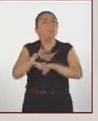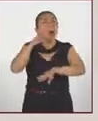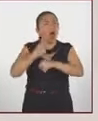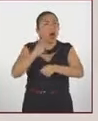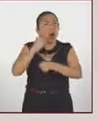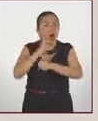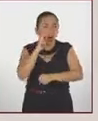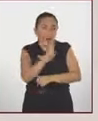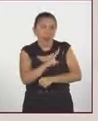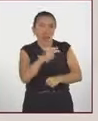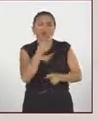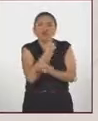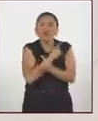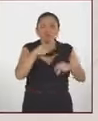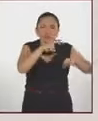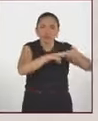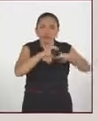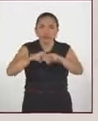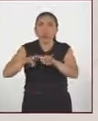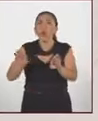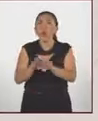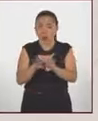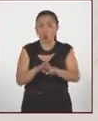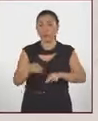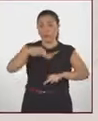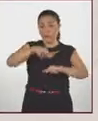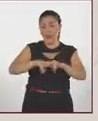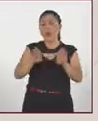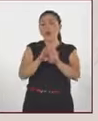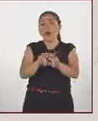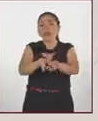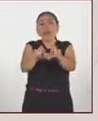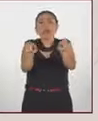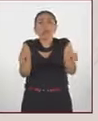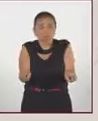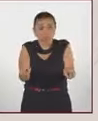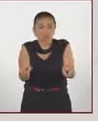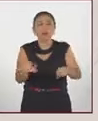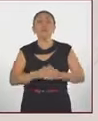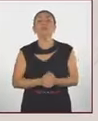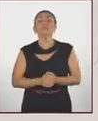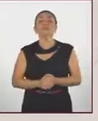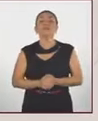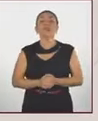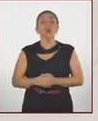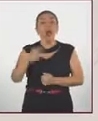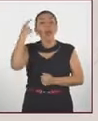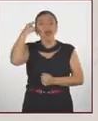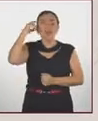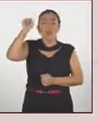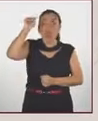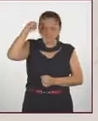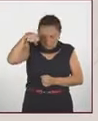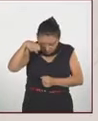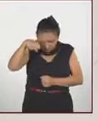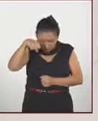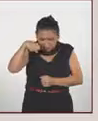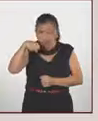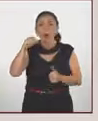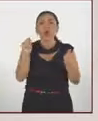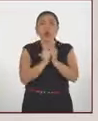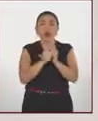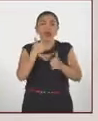en tu aula. Postura sentada en W, rodillas hacia afuera. Cabeza inclinada hacia adelante usando